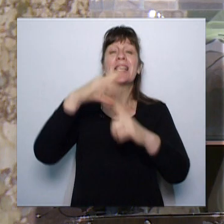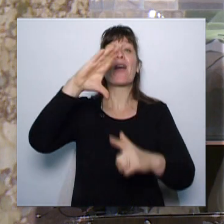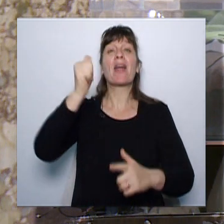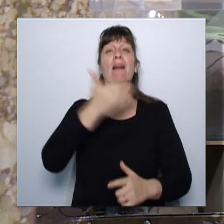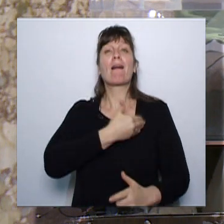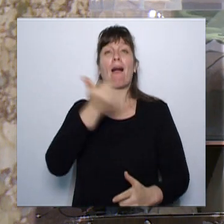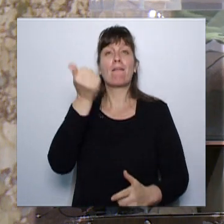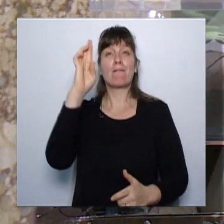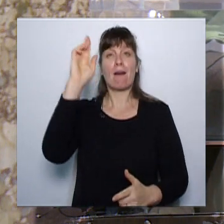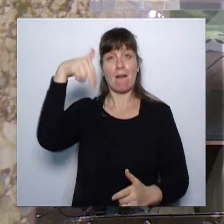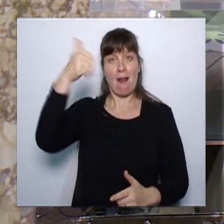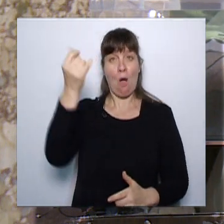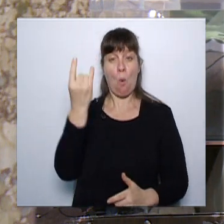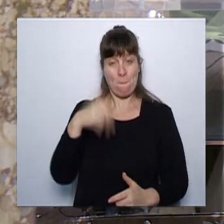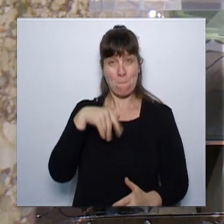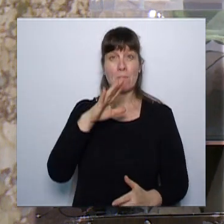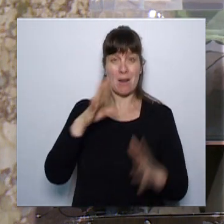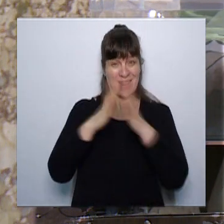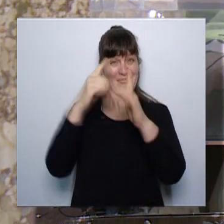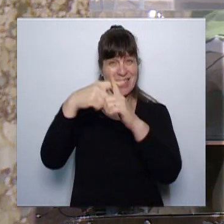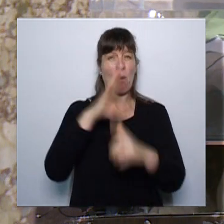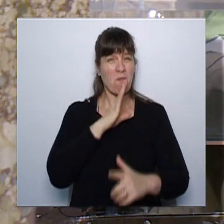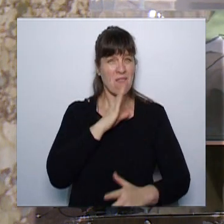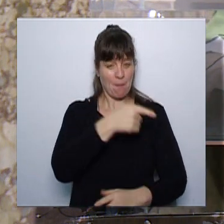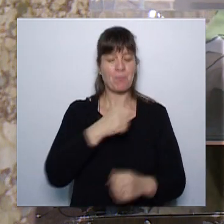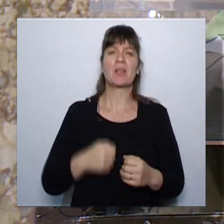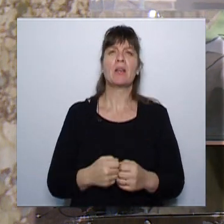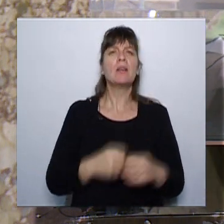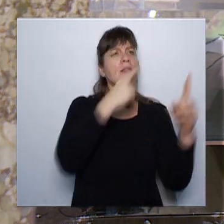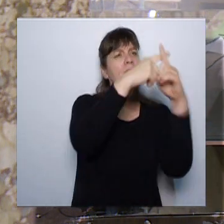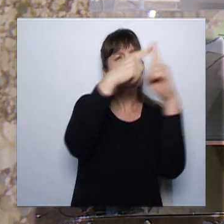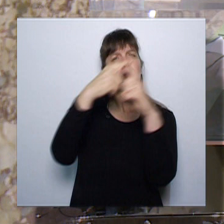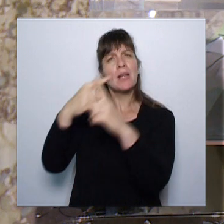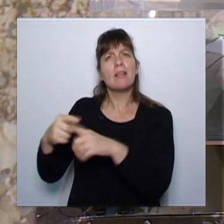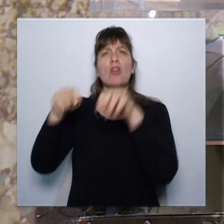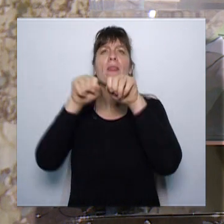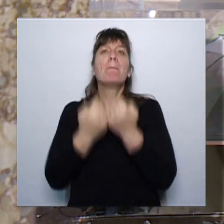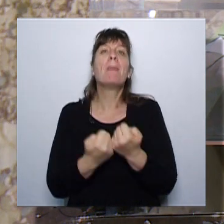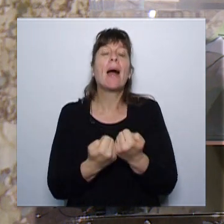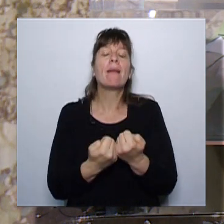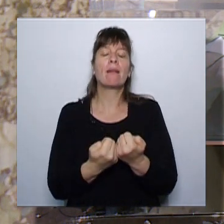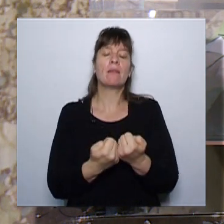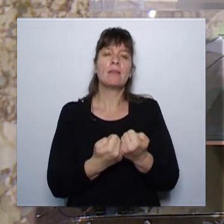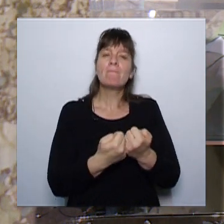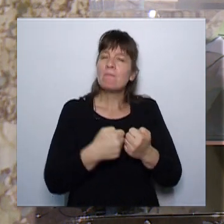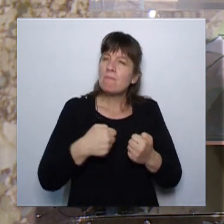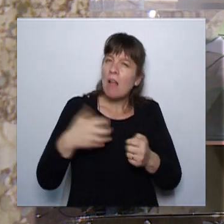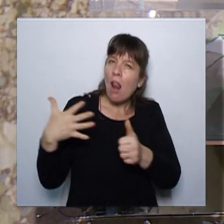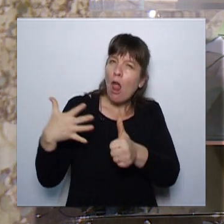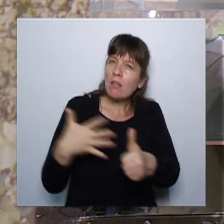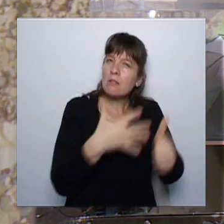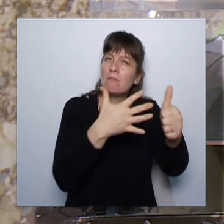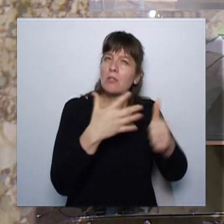cafarnaúm esa multiplicación del pan nos sirve para que ellos